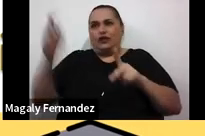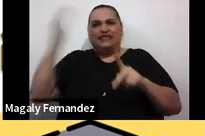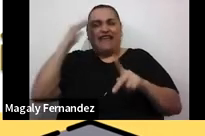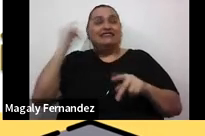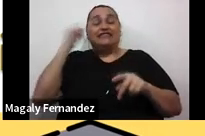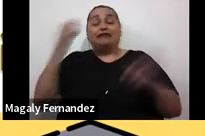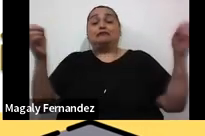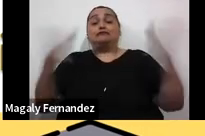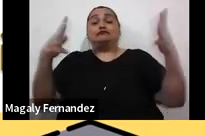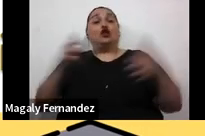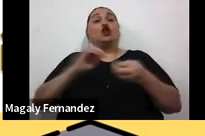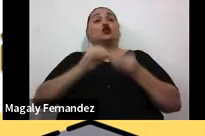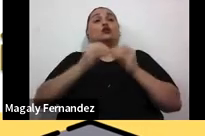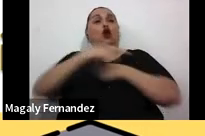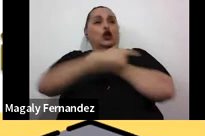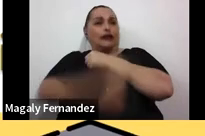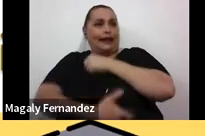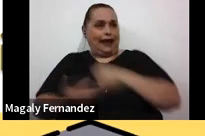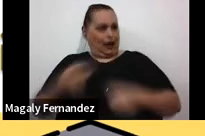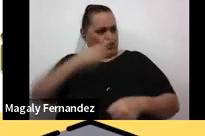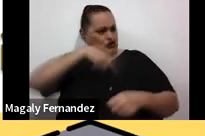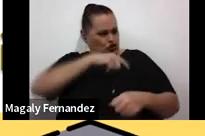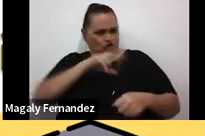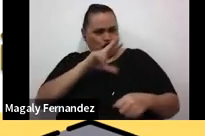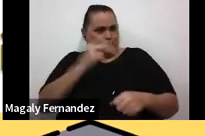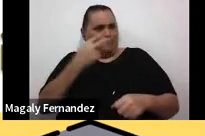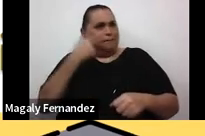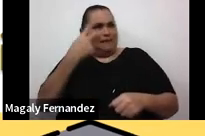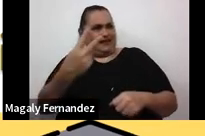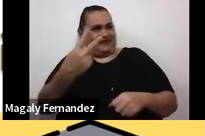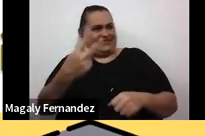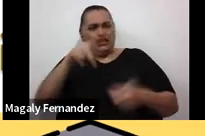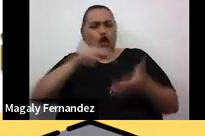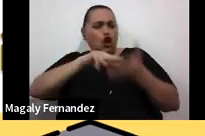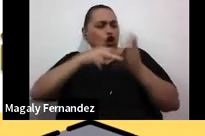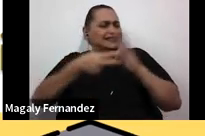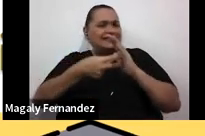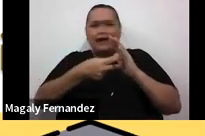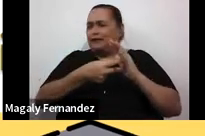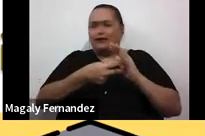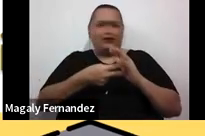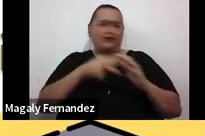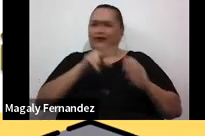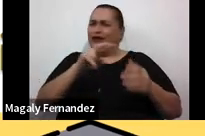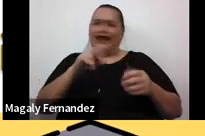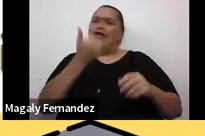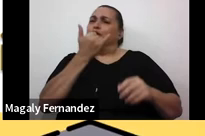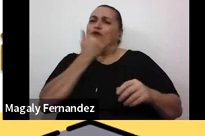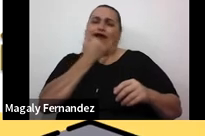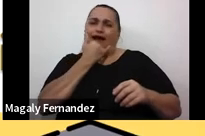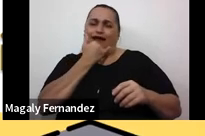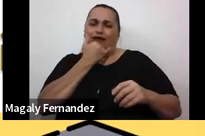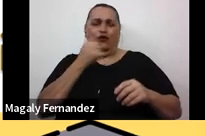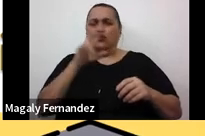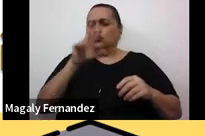los demás somos no videntes Entonces ese es un concepto equivocado evidente versos no Vidente no es Ellos dicen